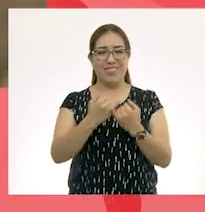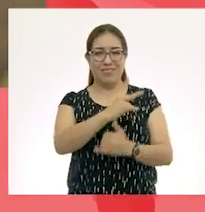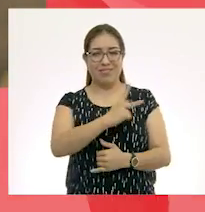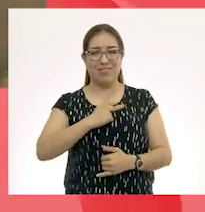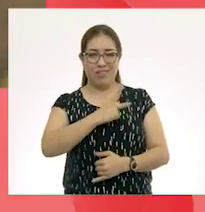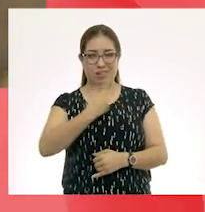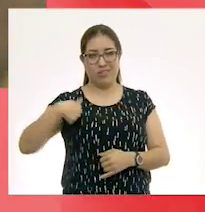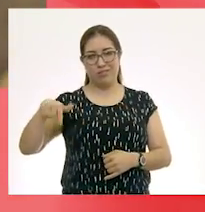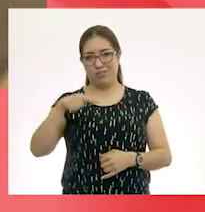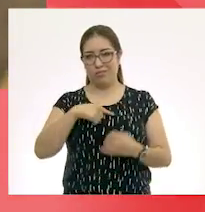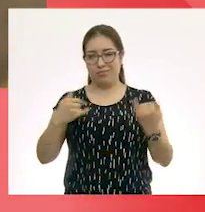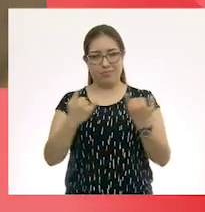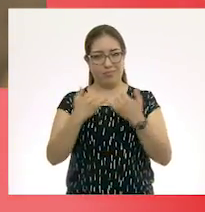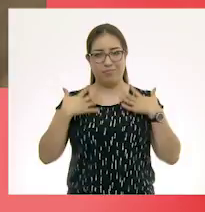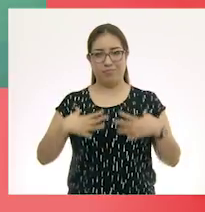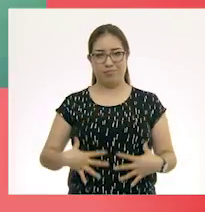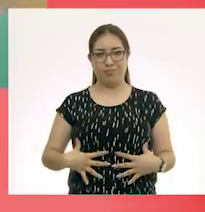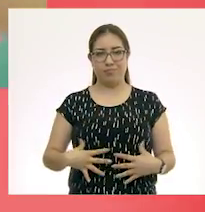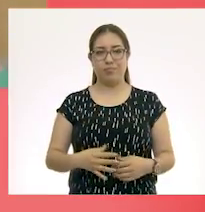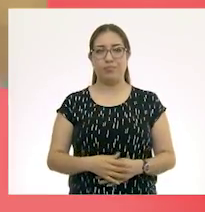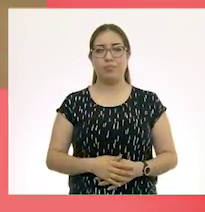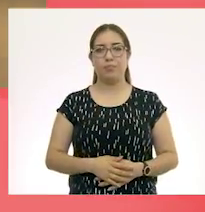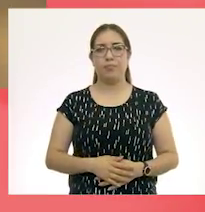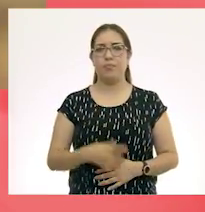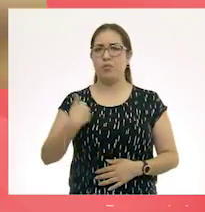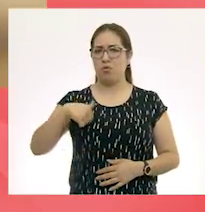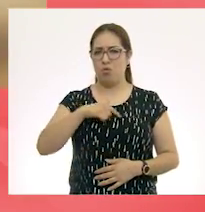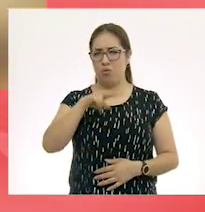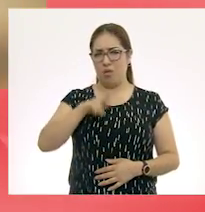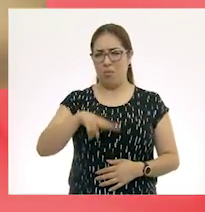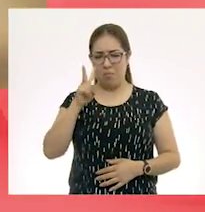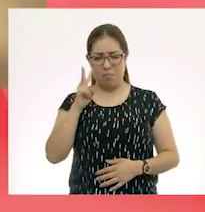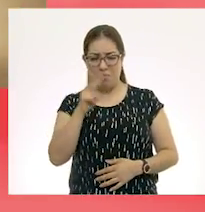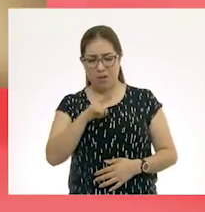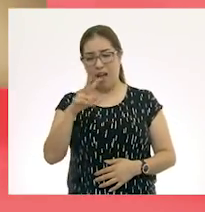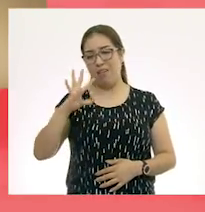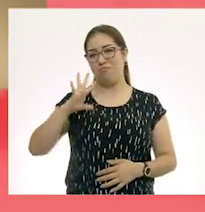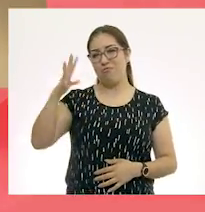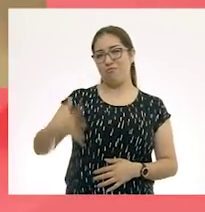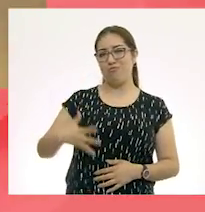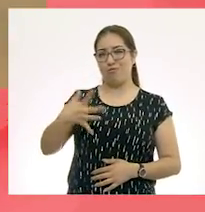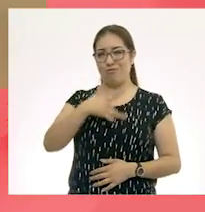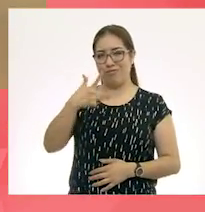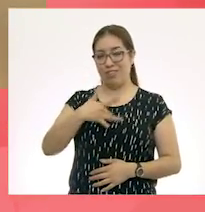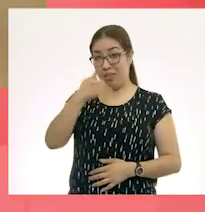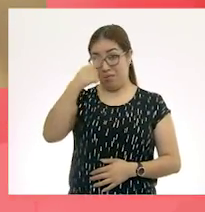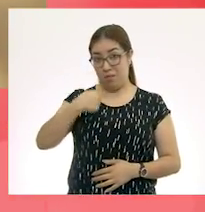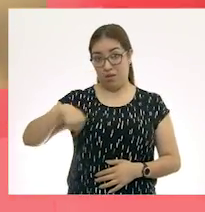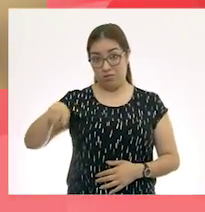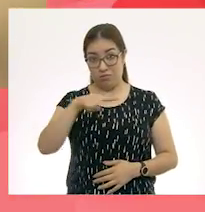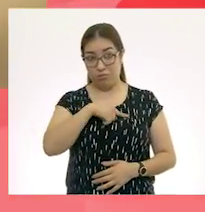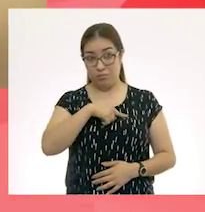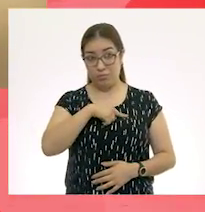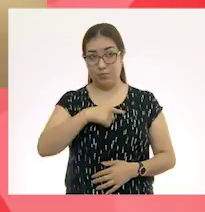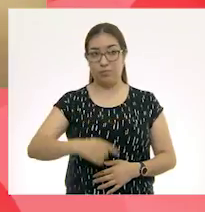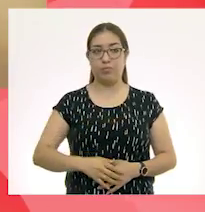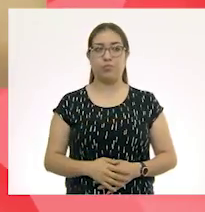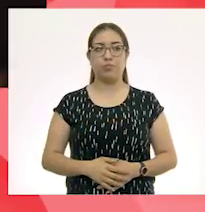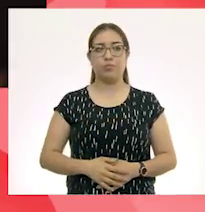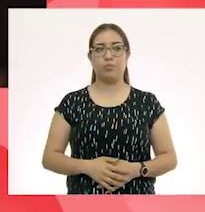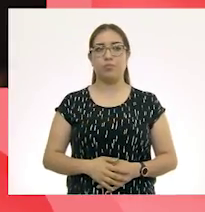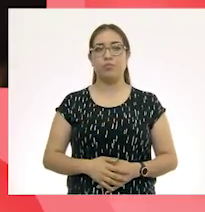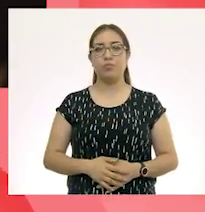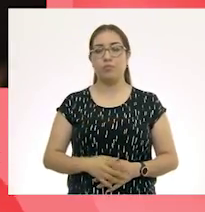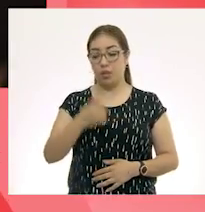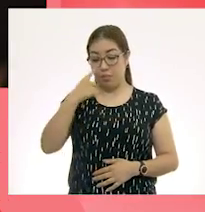beño mameto pues que diben que pesan ar gun ar valor o